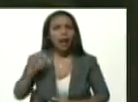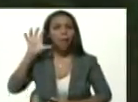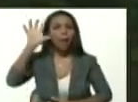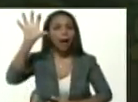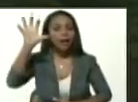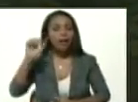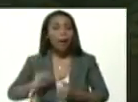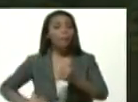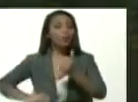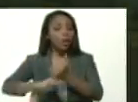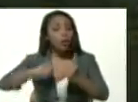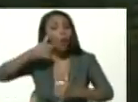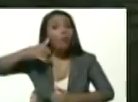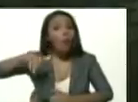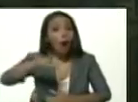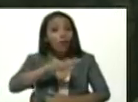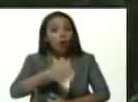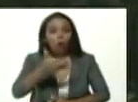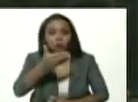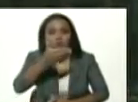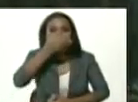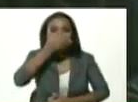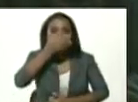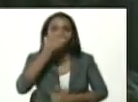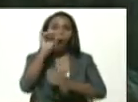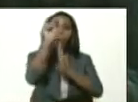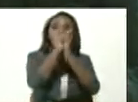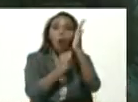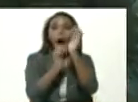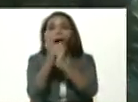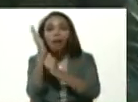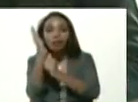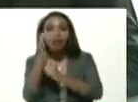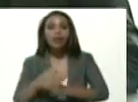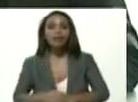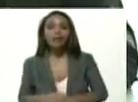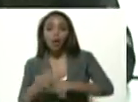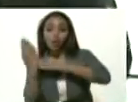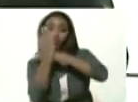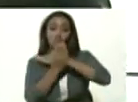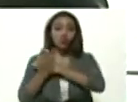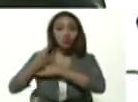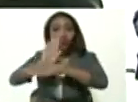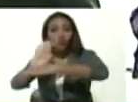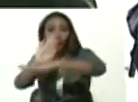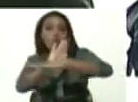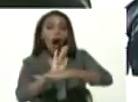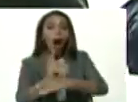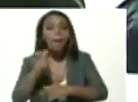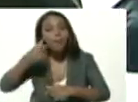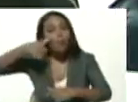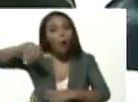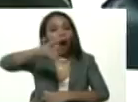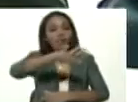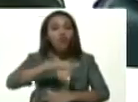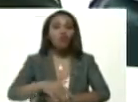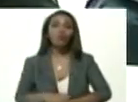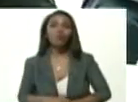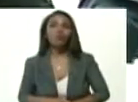al pueblo, con su tapaboca, con sus guantes, protegiendo al pueblo. Tenemos que proteger a los que nos